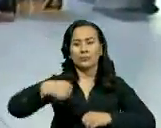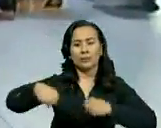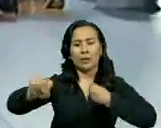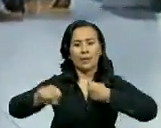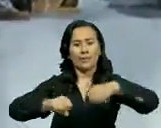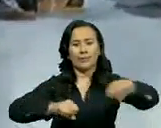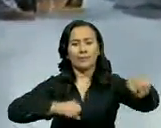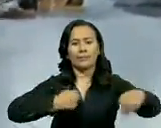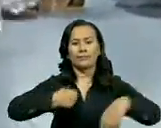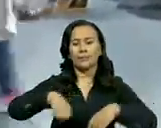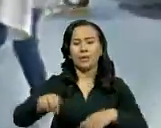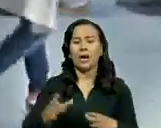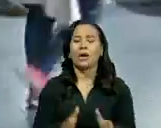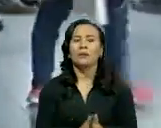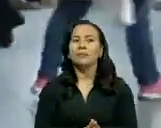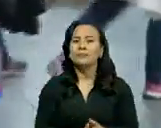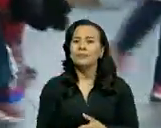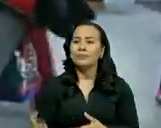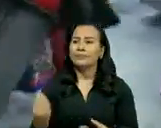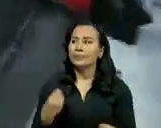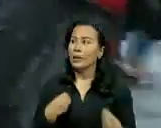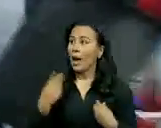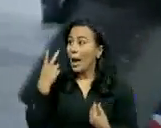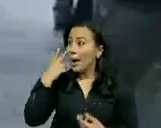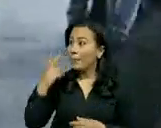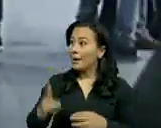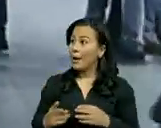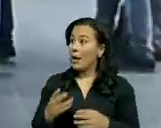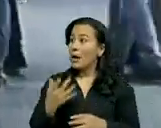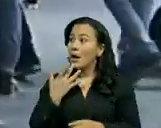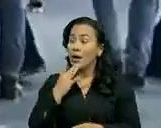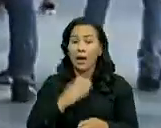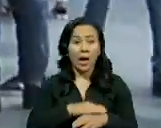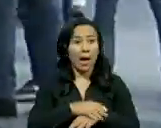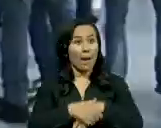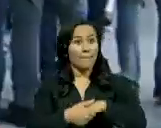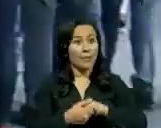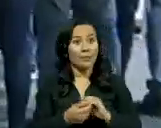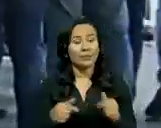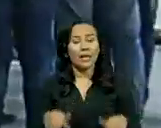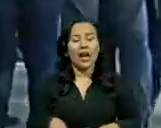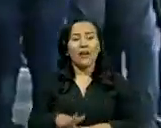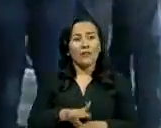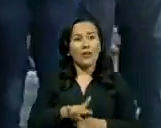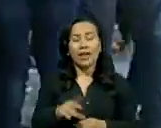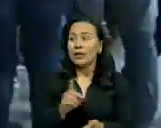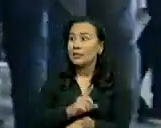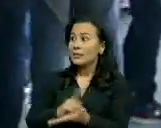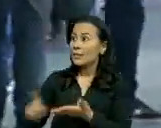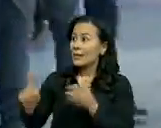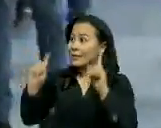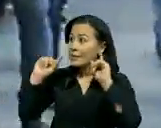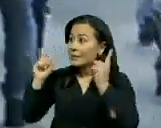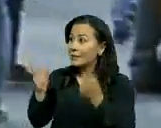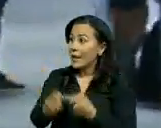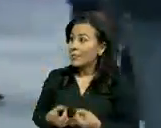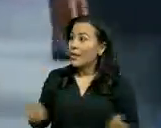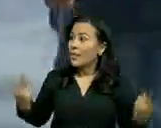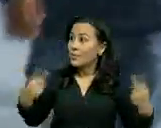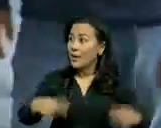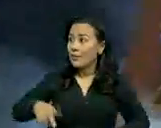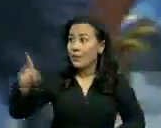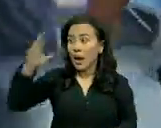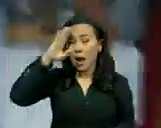a obviamente disfrutar de este feriado de Semana Santa, ¿no? Para esto también la policía